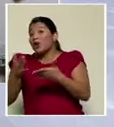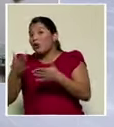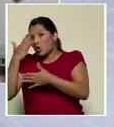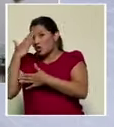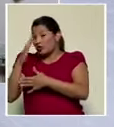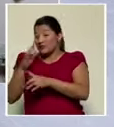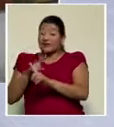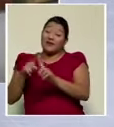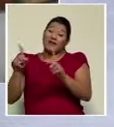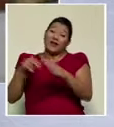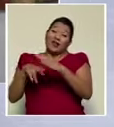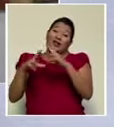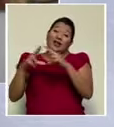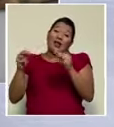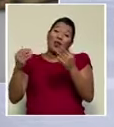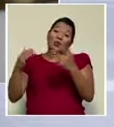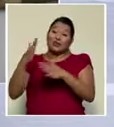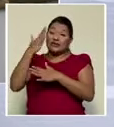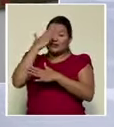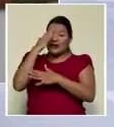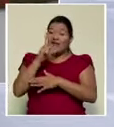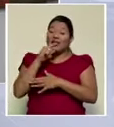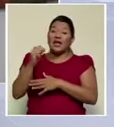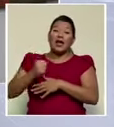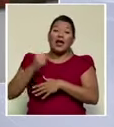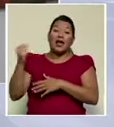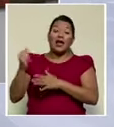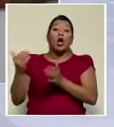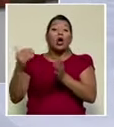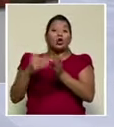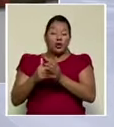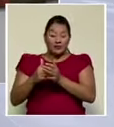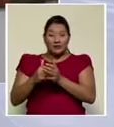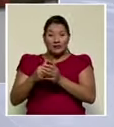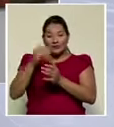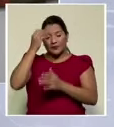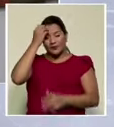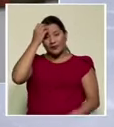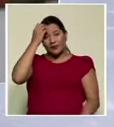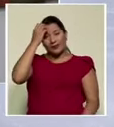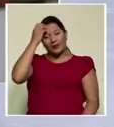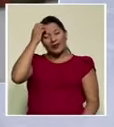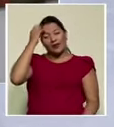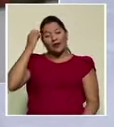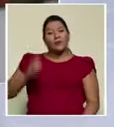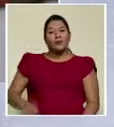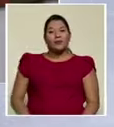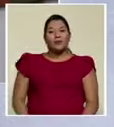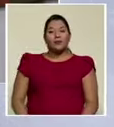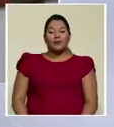Sala Constitucional o el Tribunal Supremo de Elecciones o como se llame en cada país. ¿Ello qué